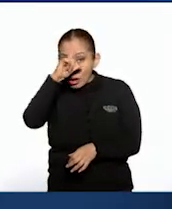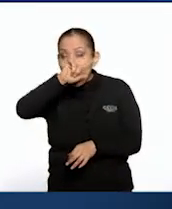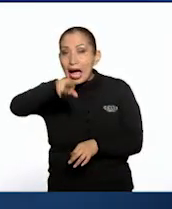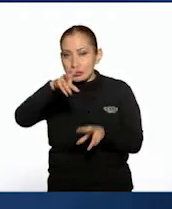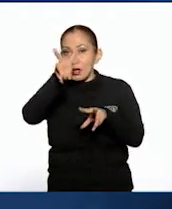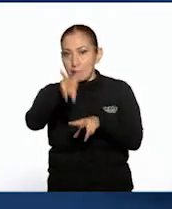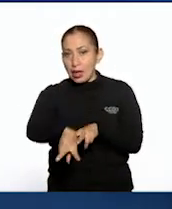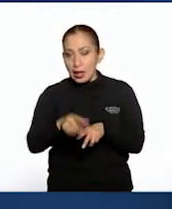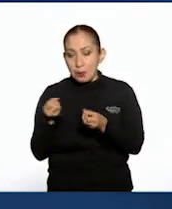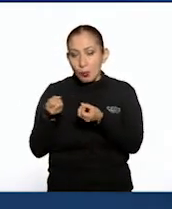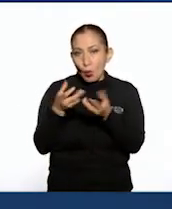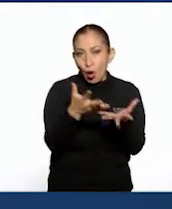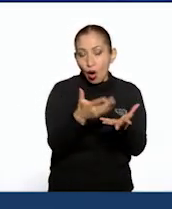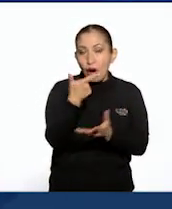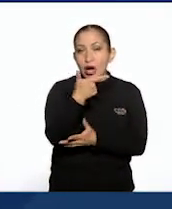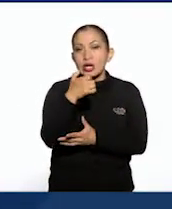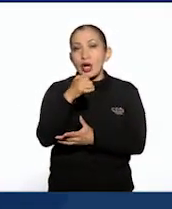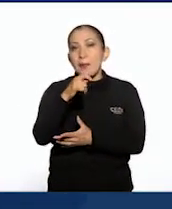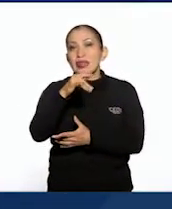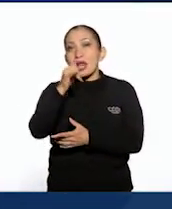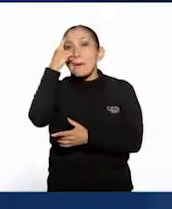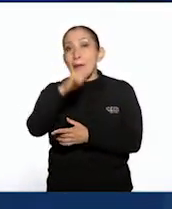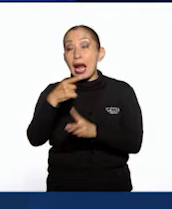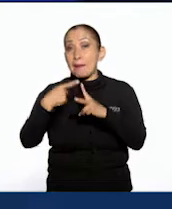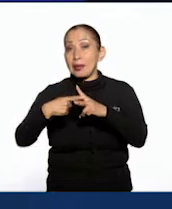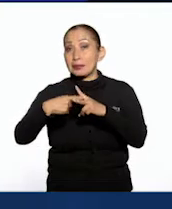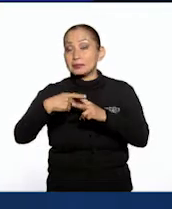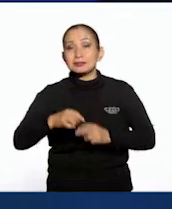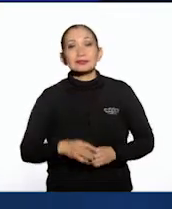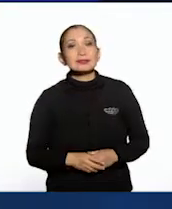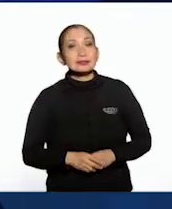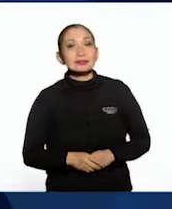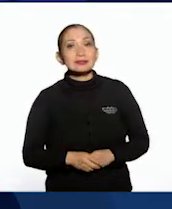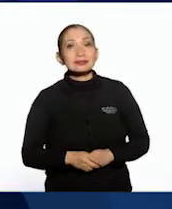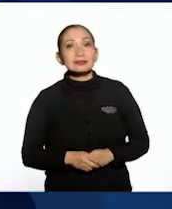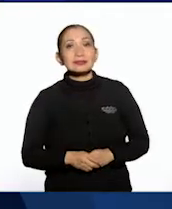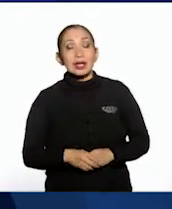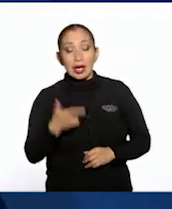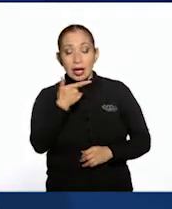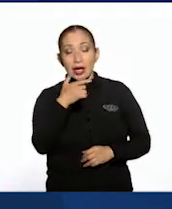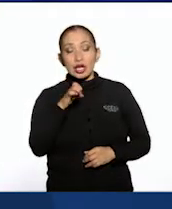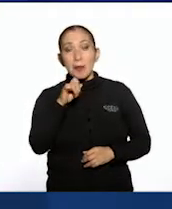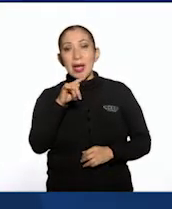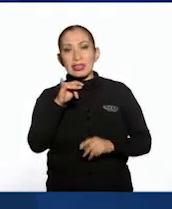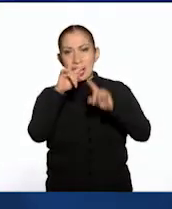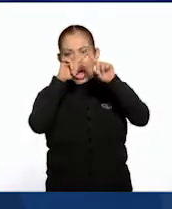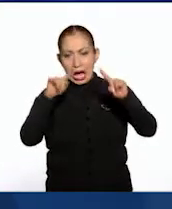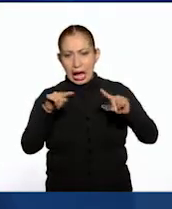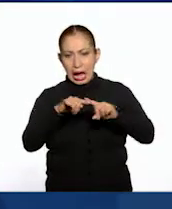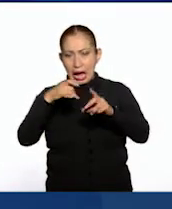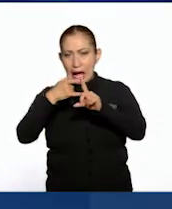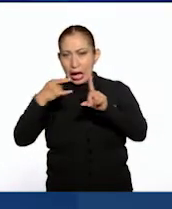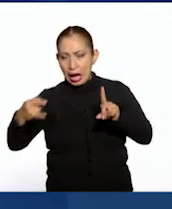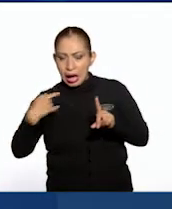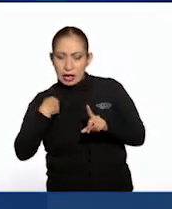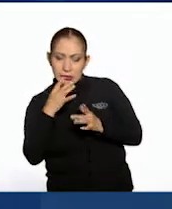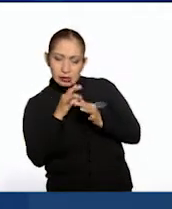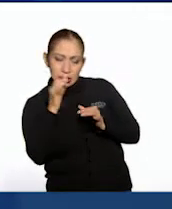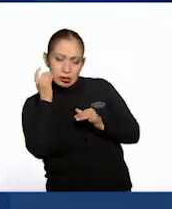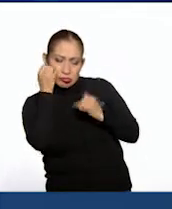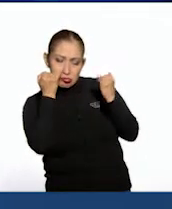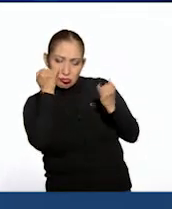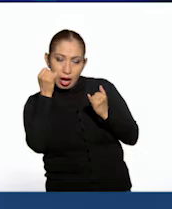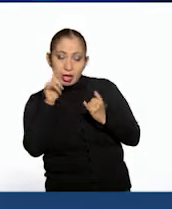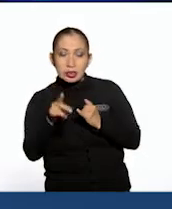el verdadero aporte de la geometría a la matemática. En la geometría se formula, se argumenta y